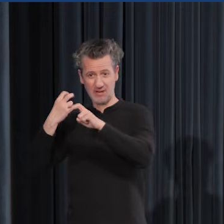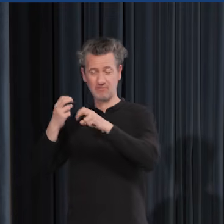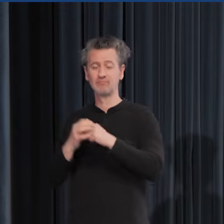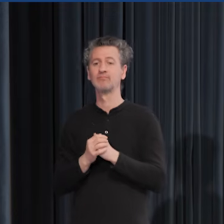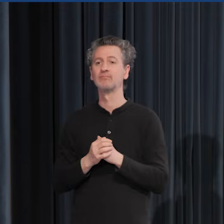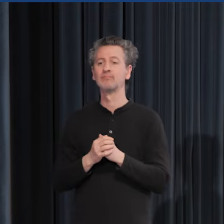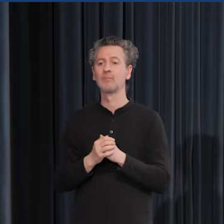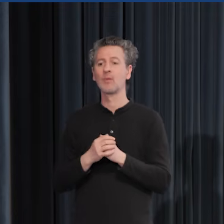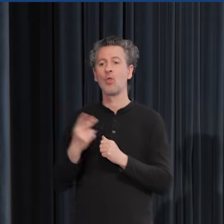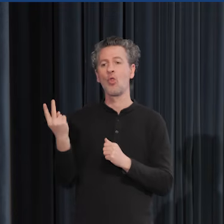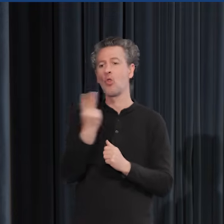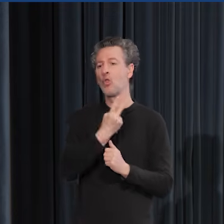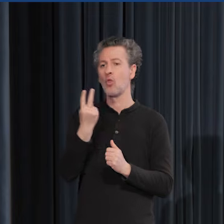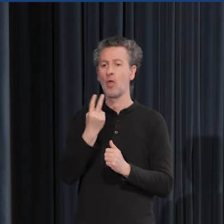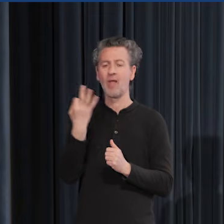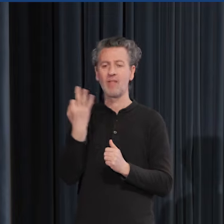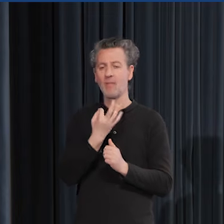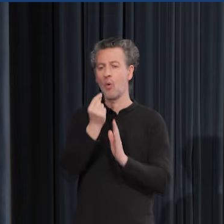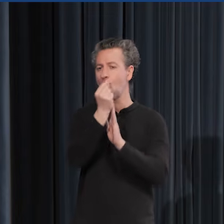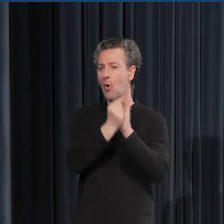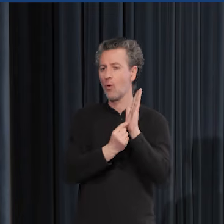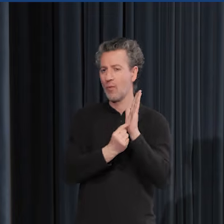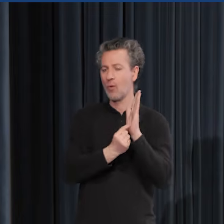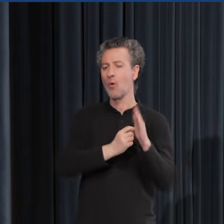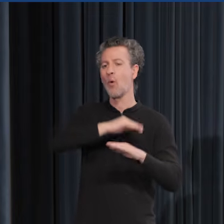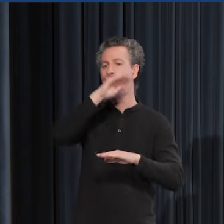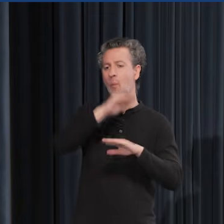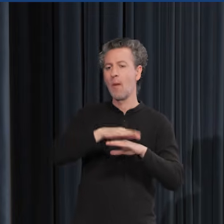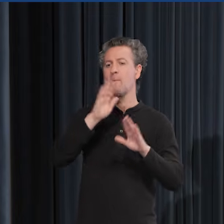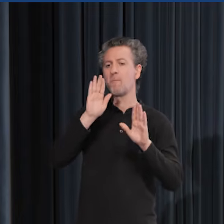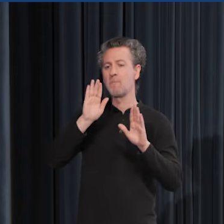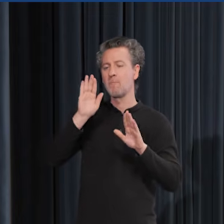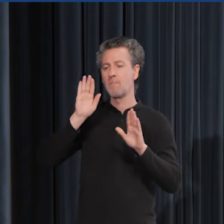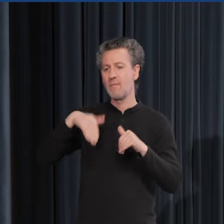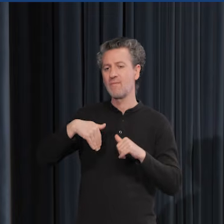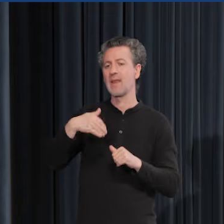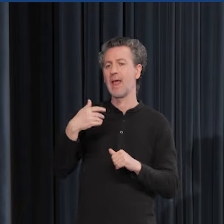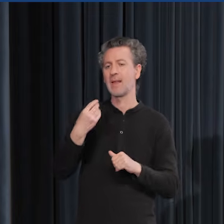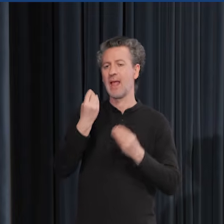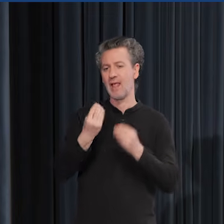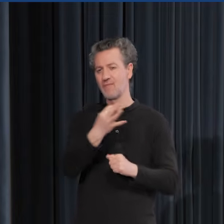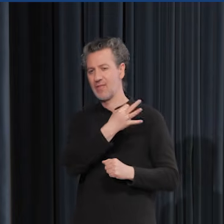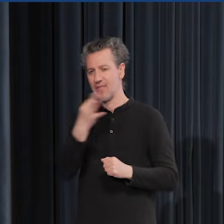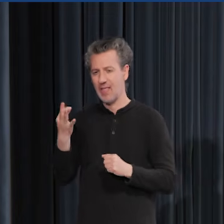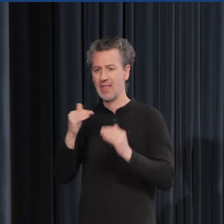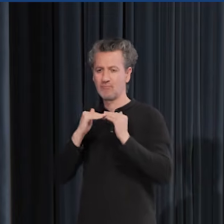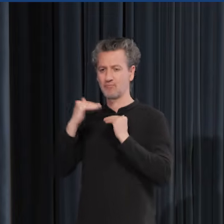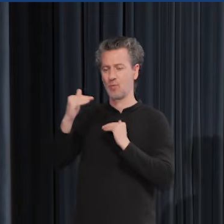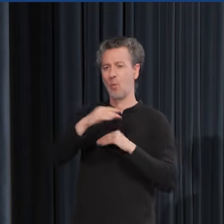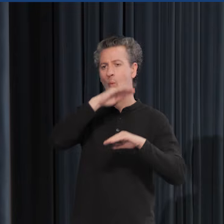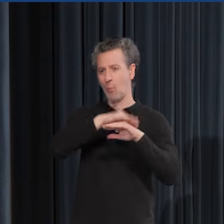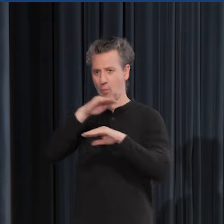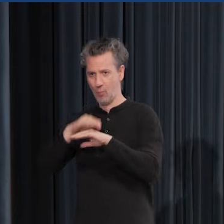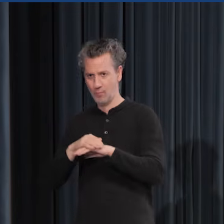pues tengan que cumplir unas nuevas condiciones para cumplir esa eficiencia energética y esa sostenibilidad. Con lo cual lo